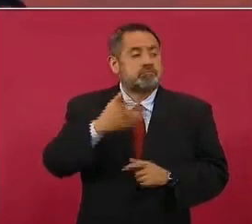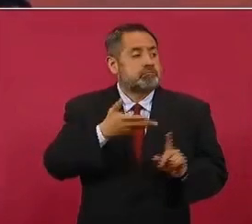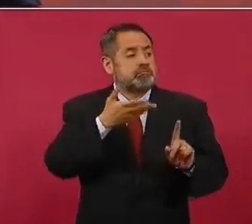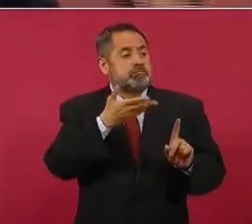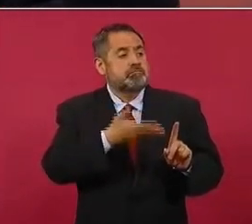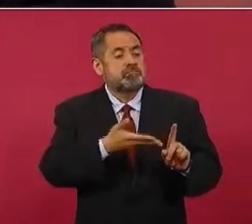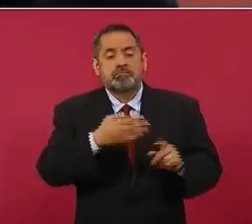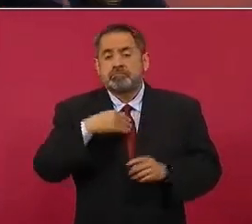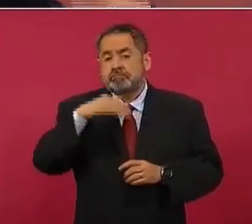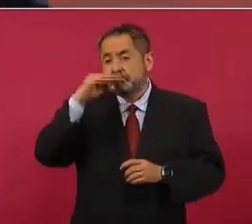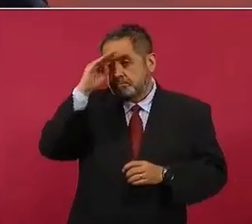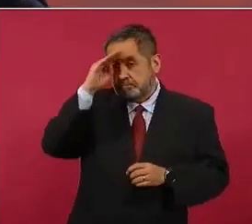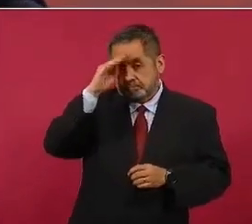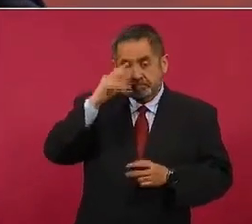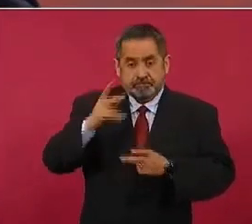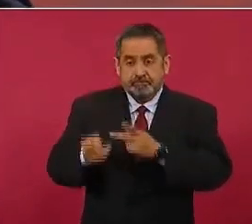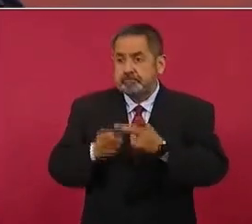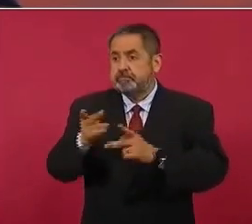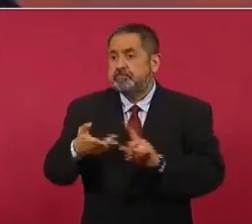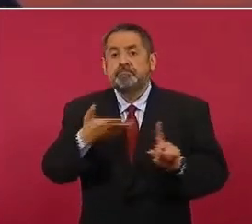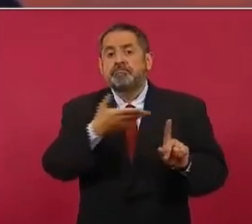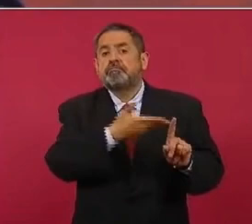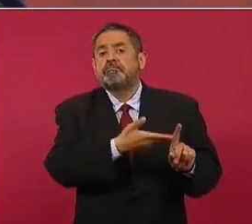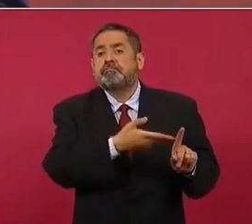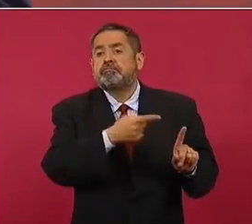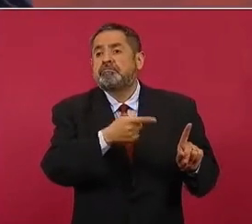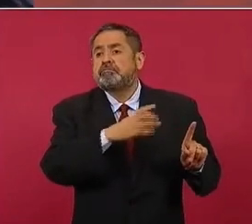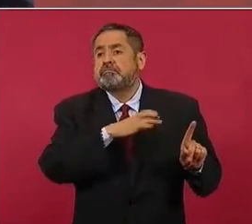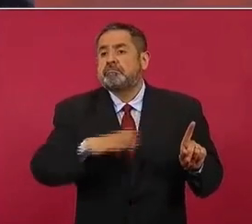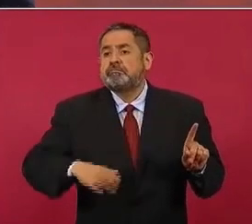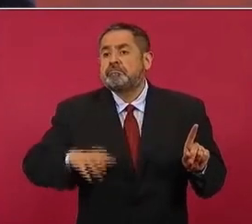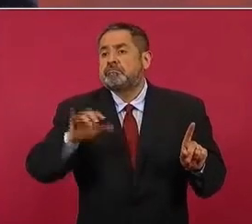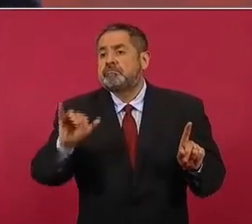de la Asamblea el caso